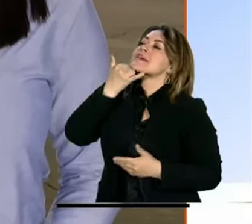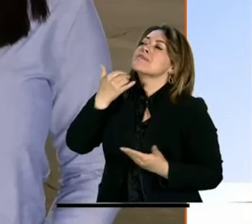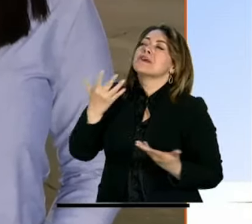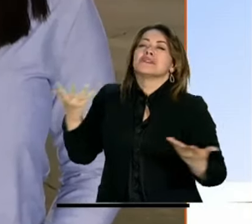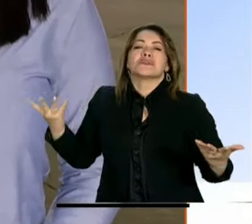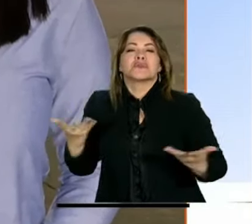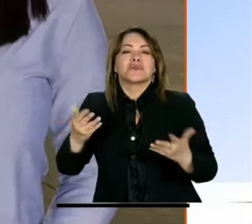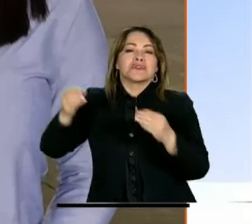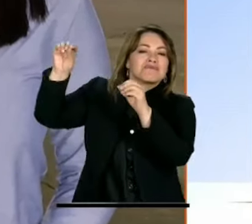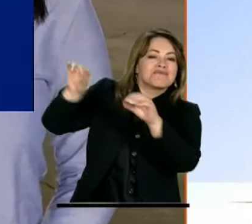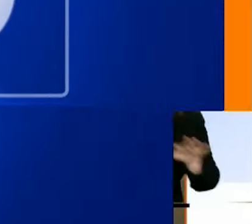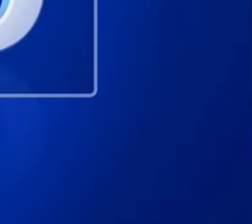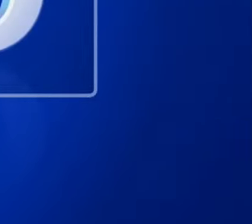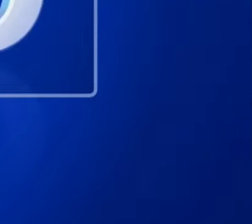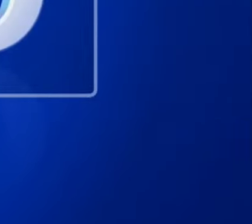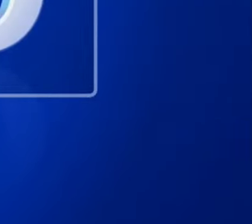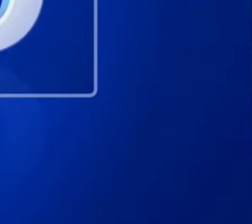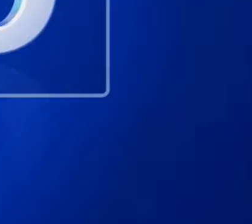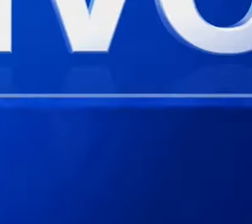lo que encontró.